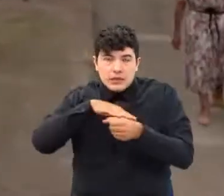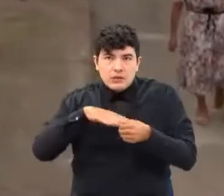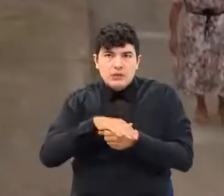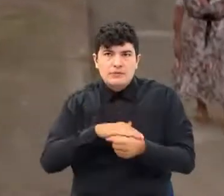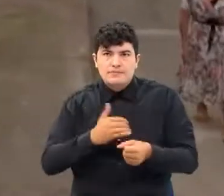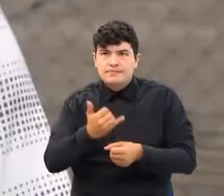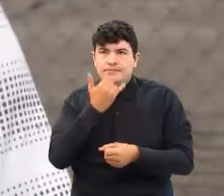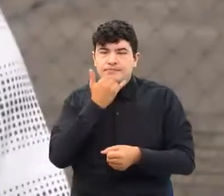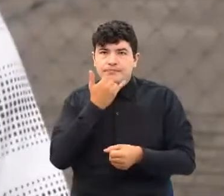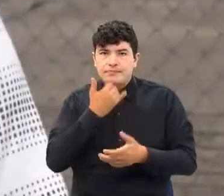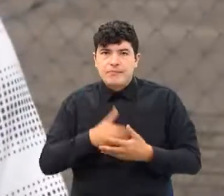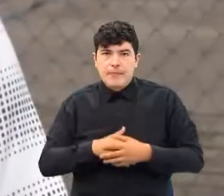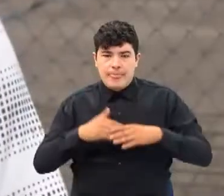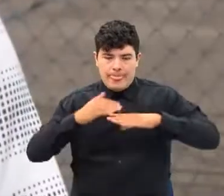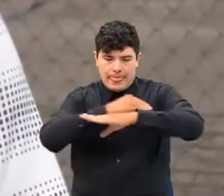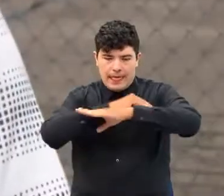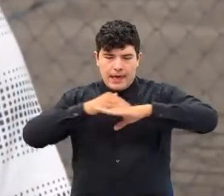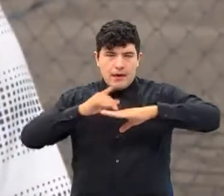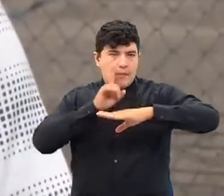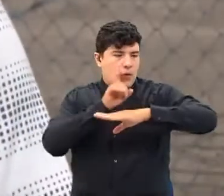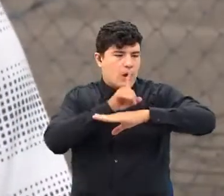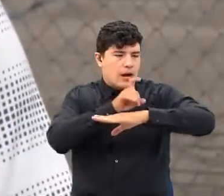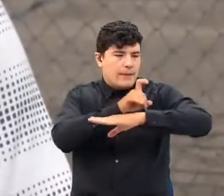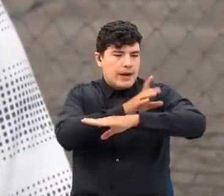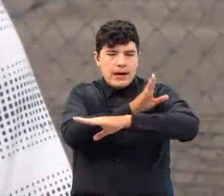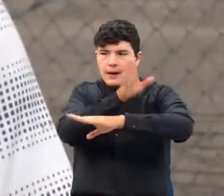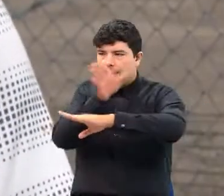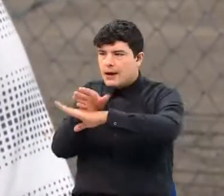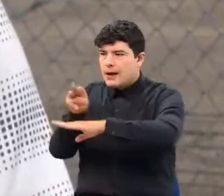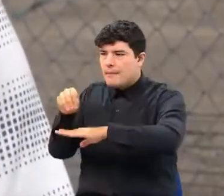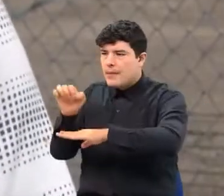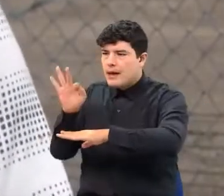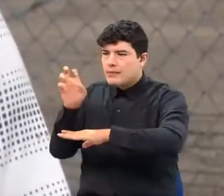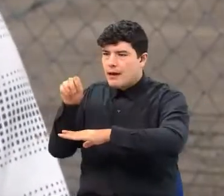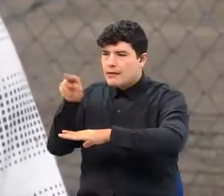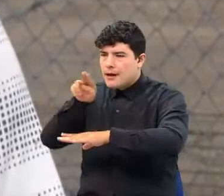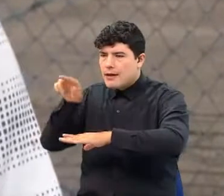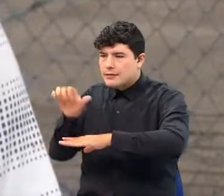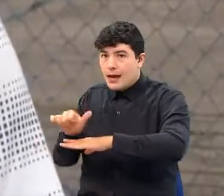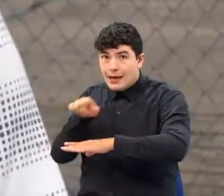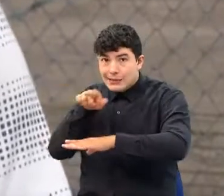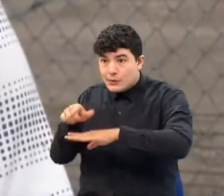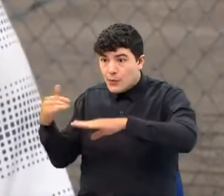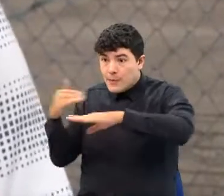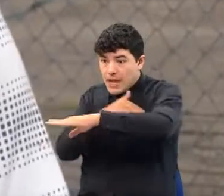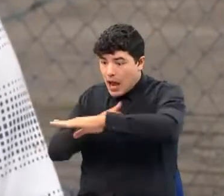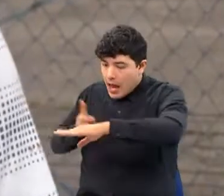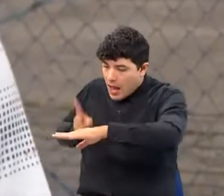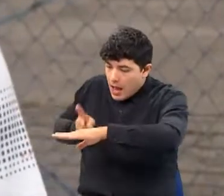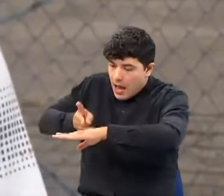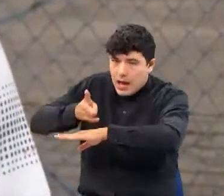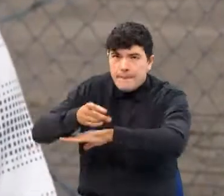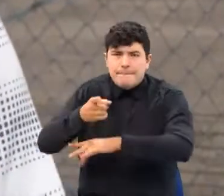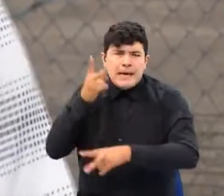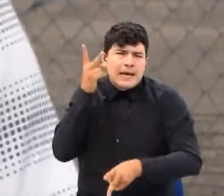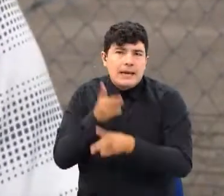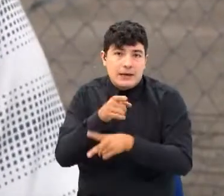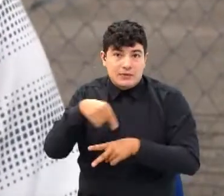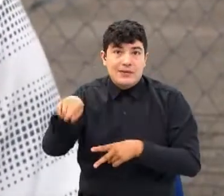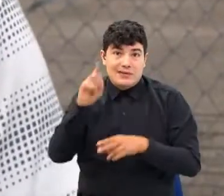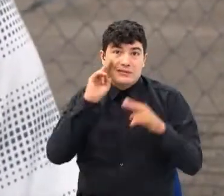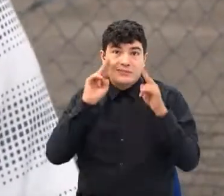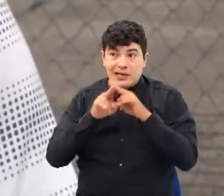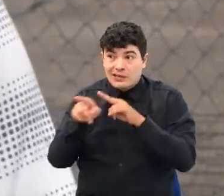este la vía bucaramanga matanza al cruzar esa vía es un riesgo muy tremendo porque como usted no se dan cuenta y